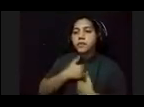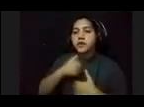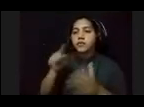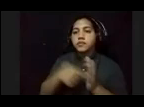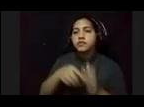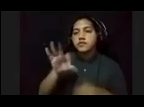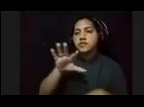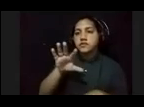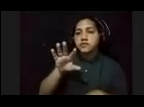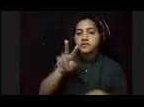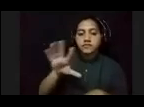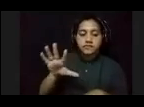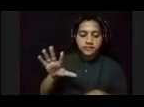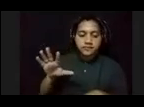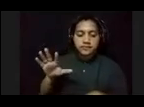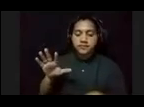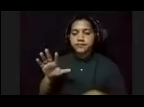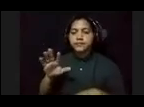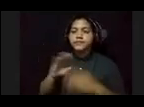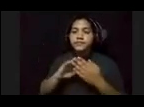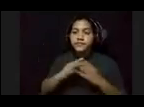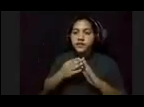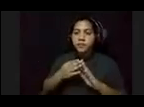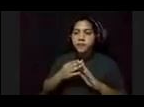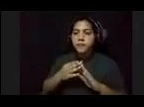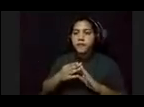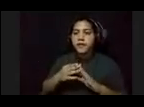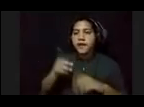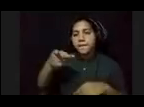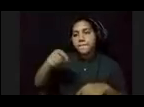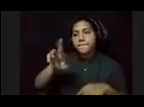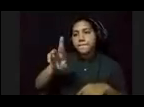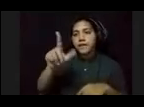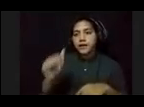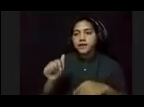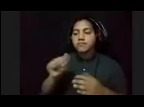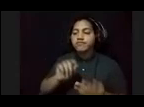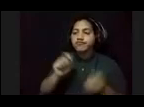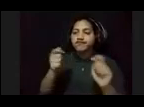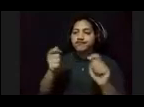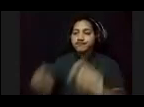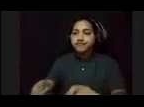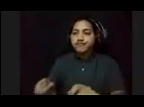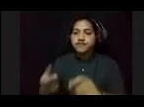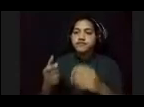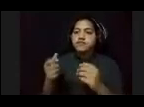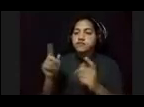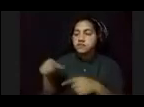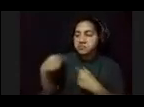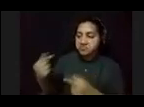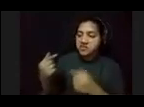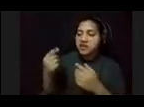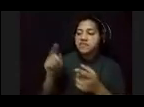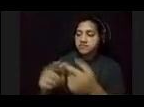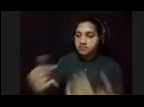No empecé que la comunidad de La Perla ha ido transformándose desde sus comienzos hasta lo que es hoy en día, en